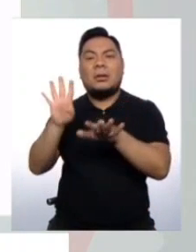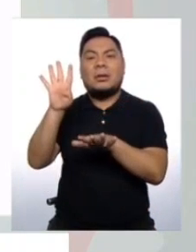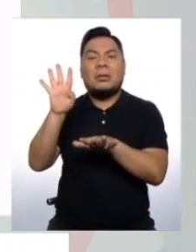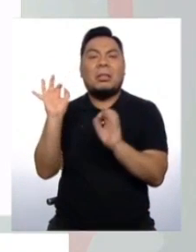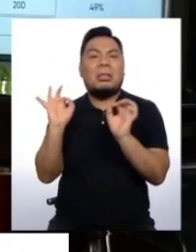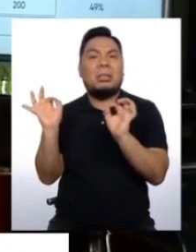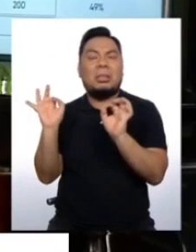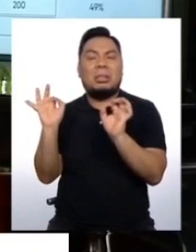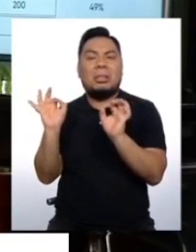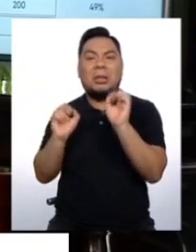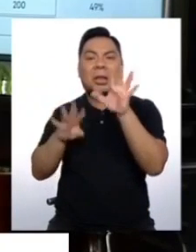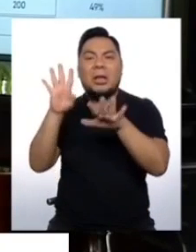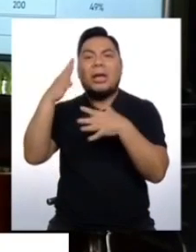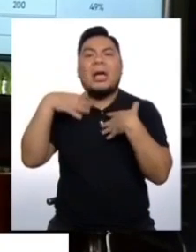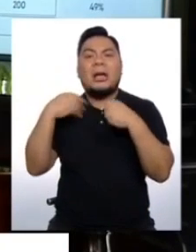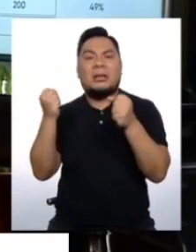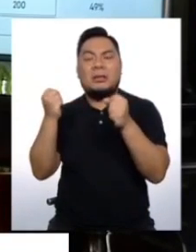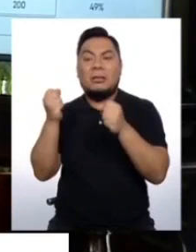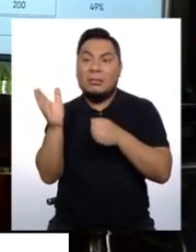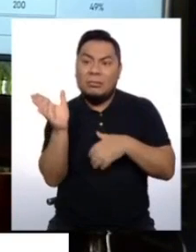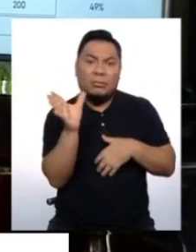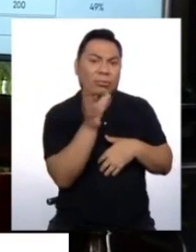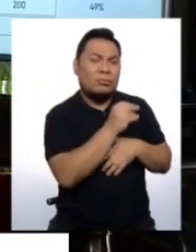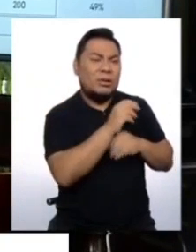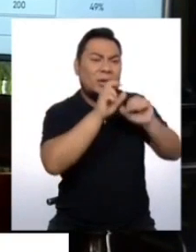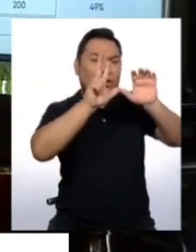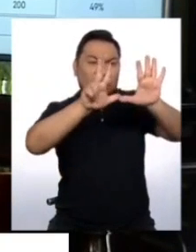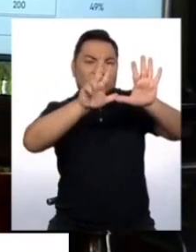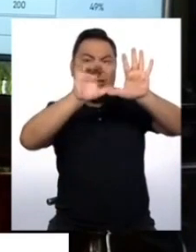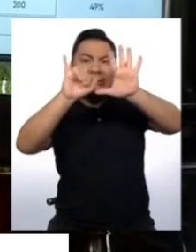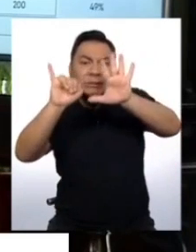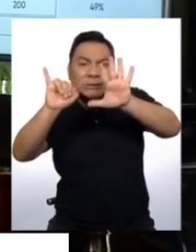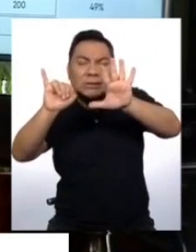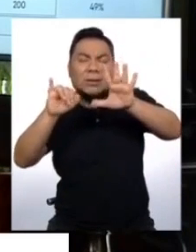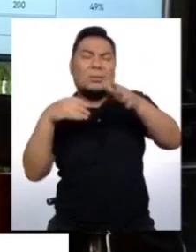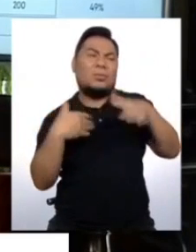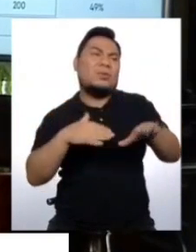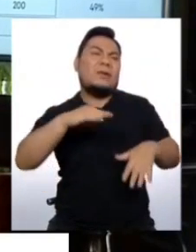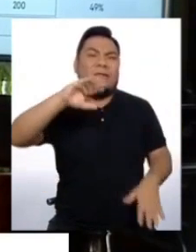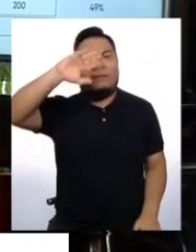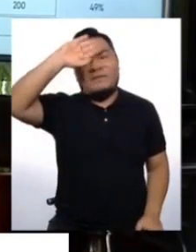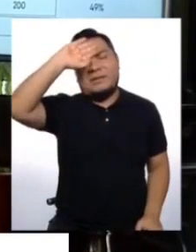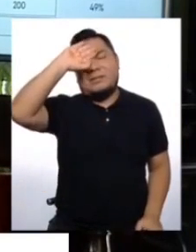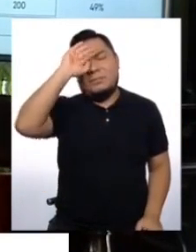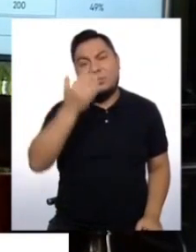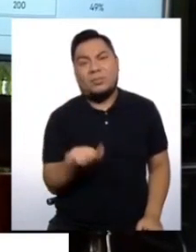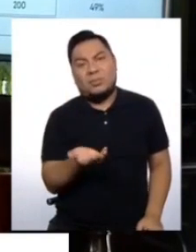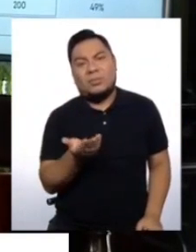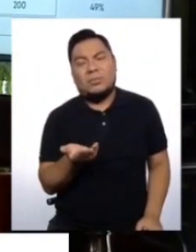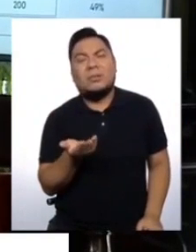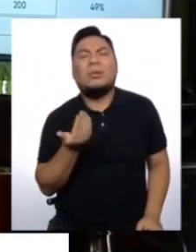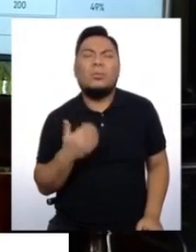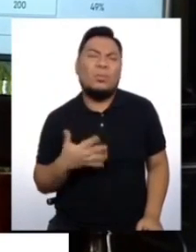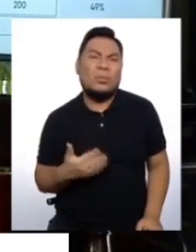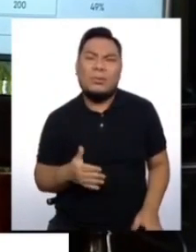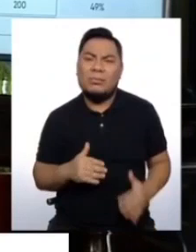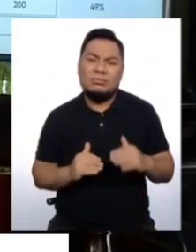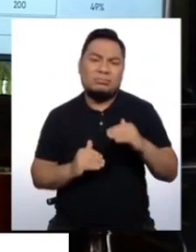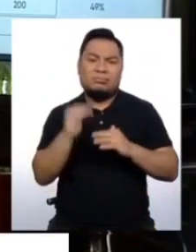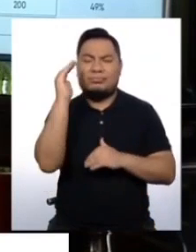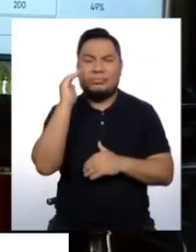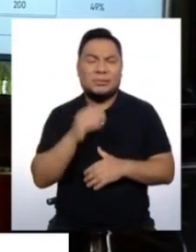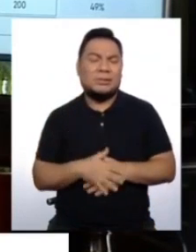sin COVID. Solo 14. Y 86 de cada 100 estaban contagiados. O sea, era